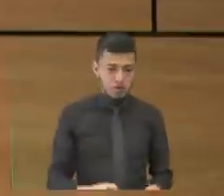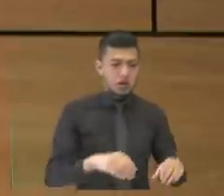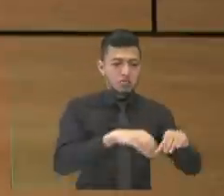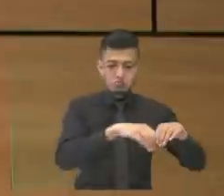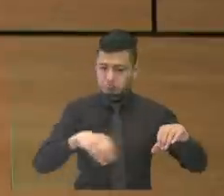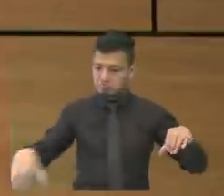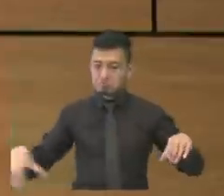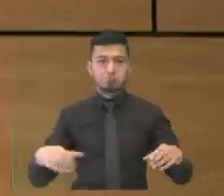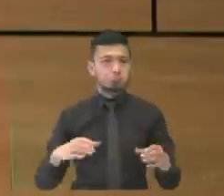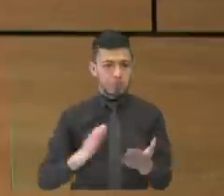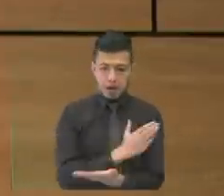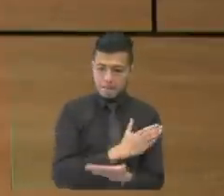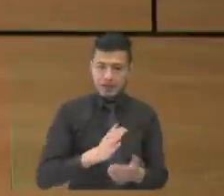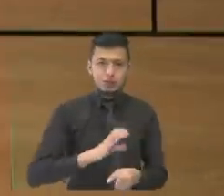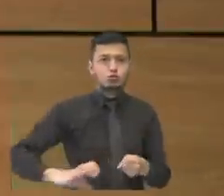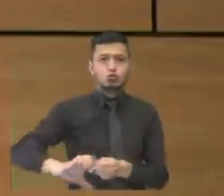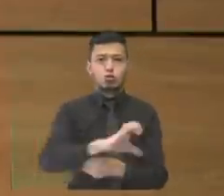ciudad.